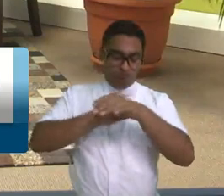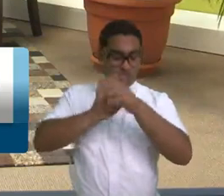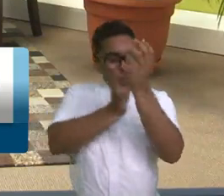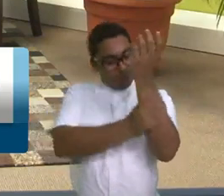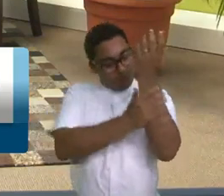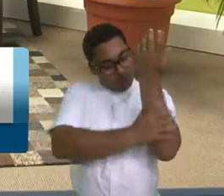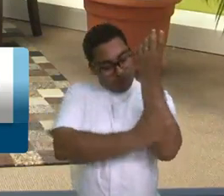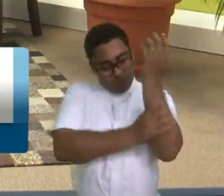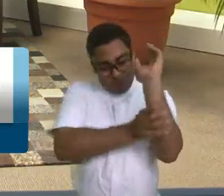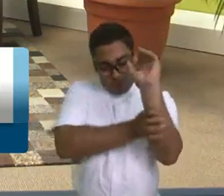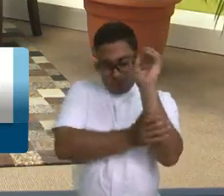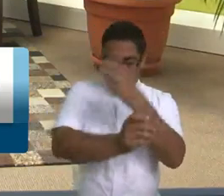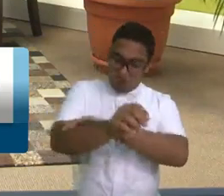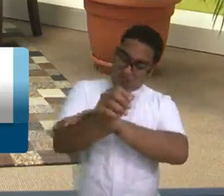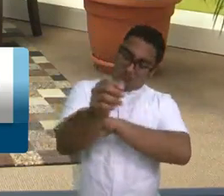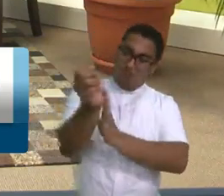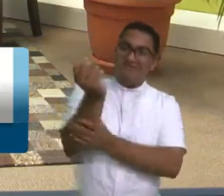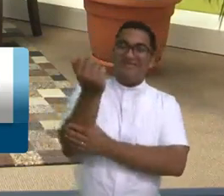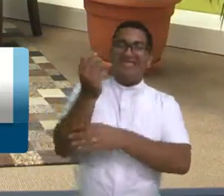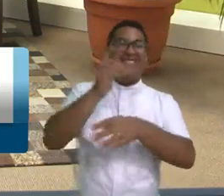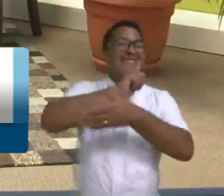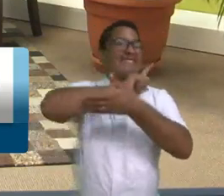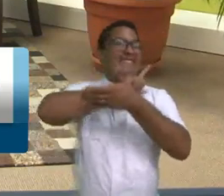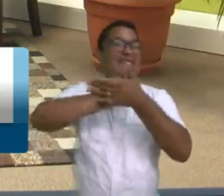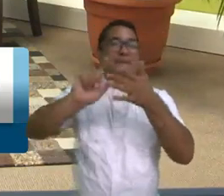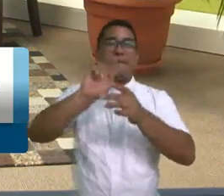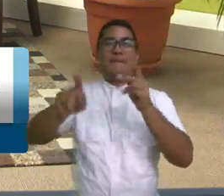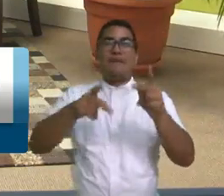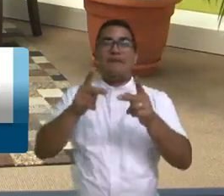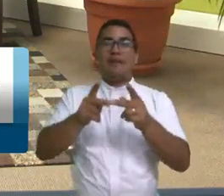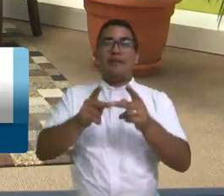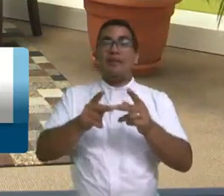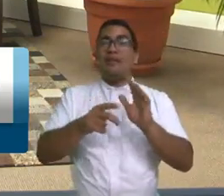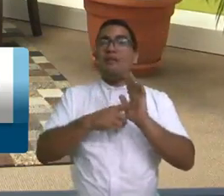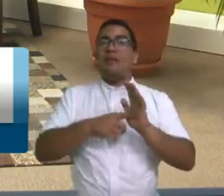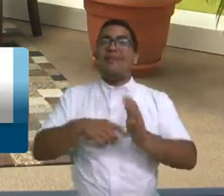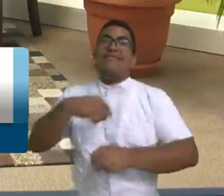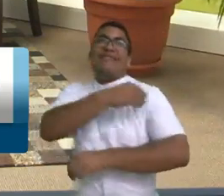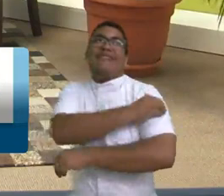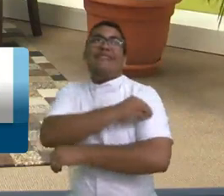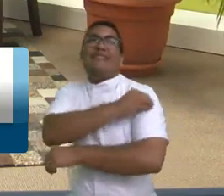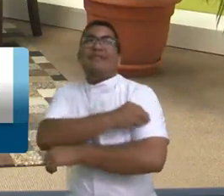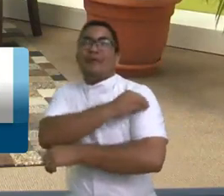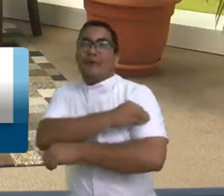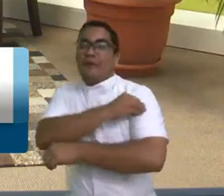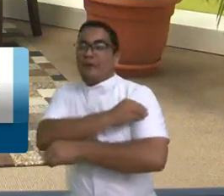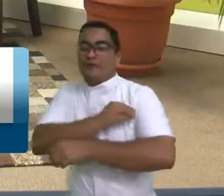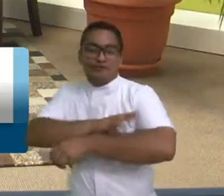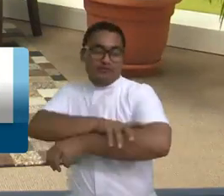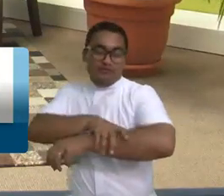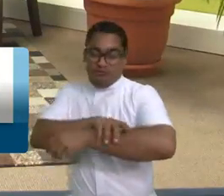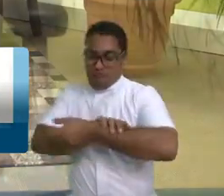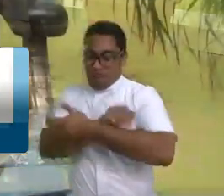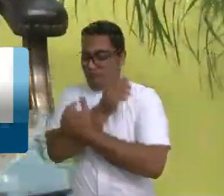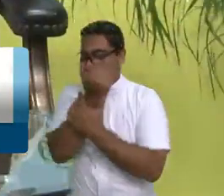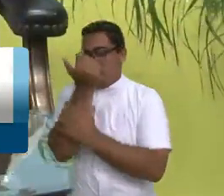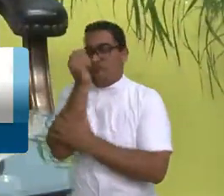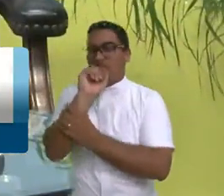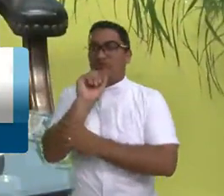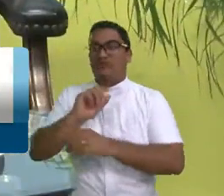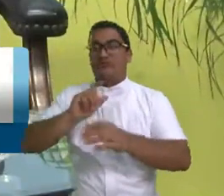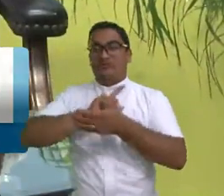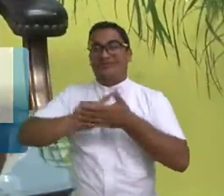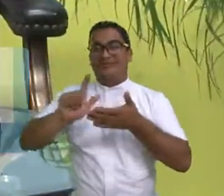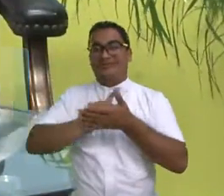durar un poco más. Ya es con antisépticos, un poco más dirigido a la prevención de